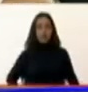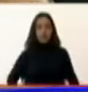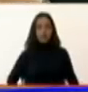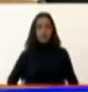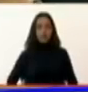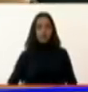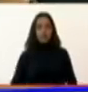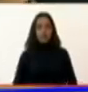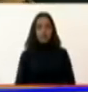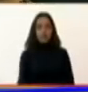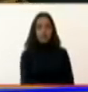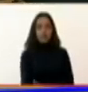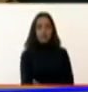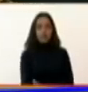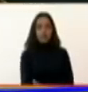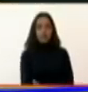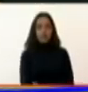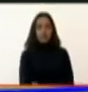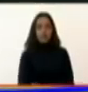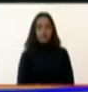Estamos peleando con el micrófono.